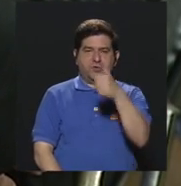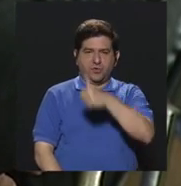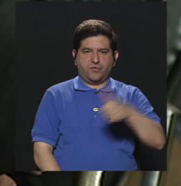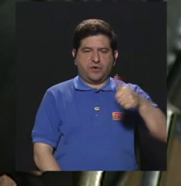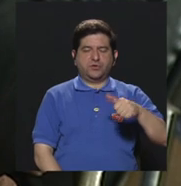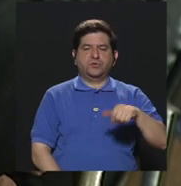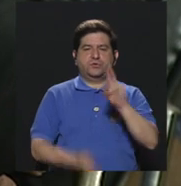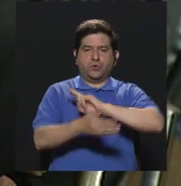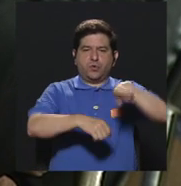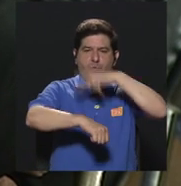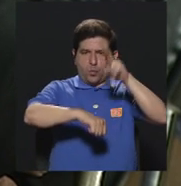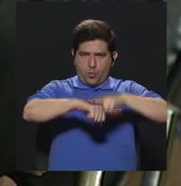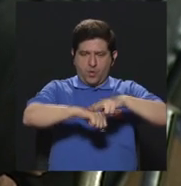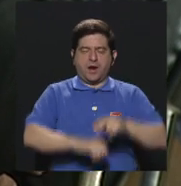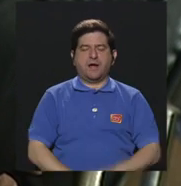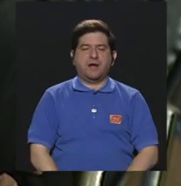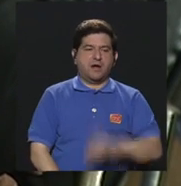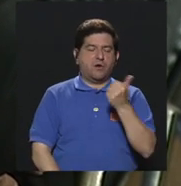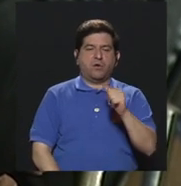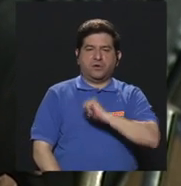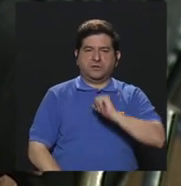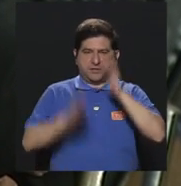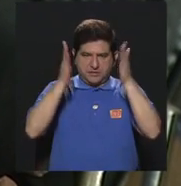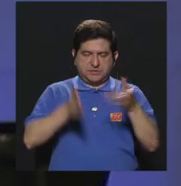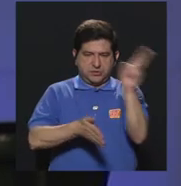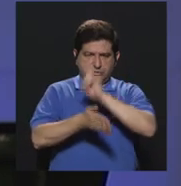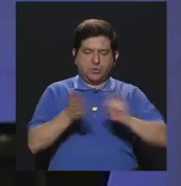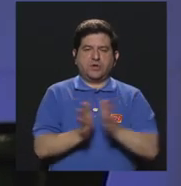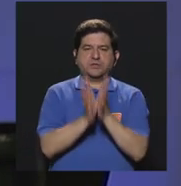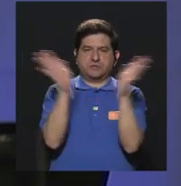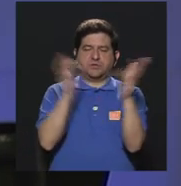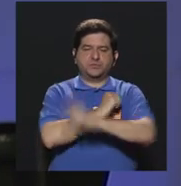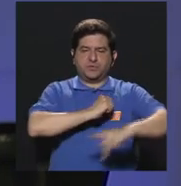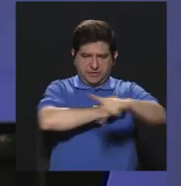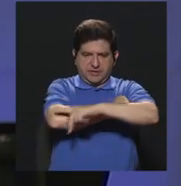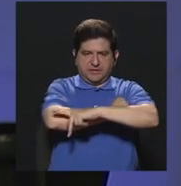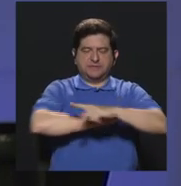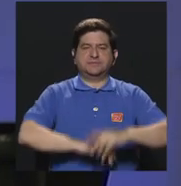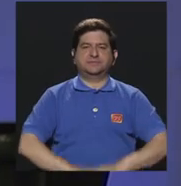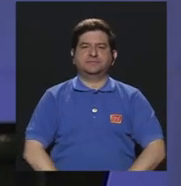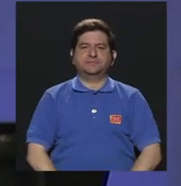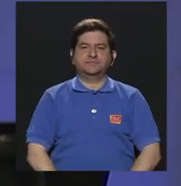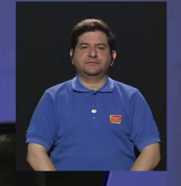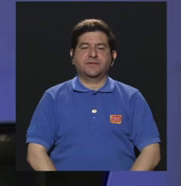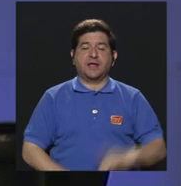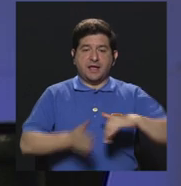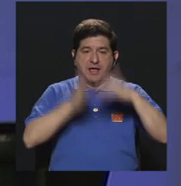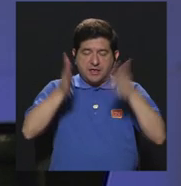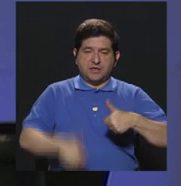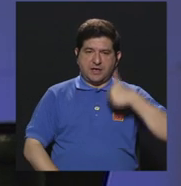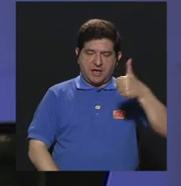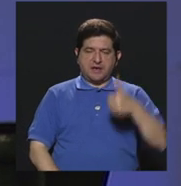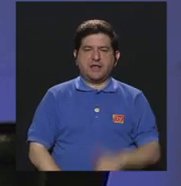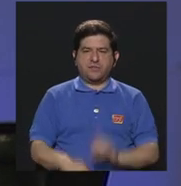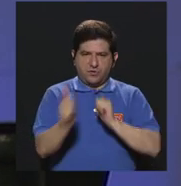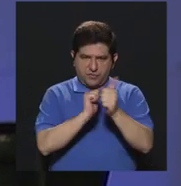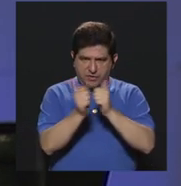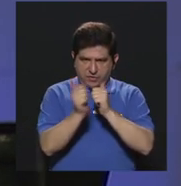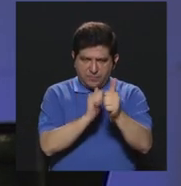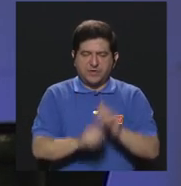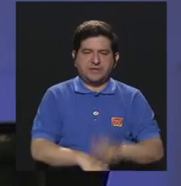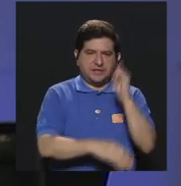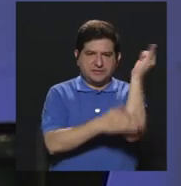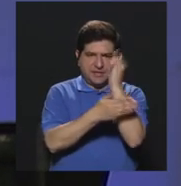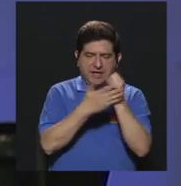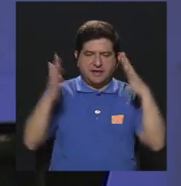Universidad Nacional de Costa Rica, y a otras autoridades de universidades públicas de nuestro país, a los estudiantes ganadores del Certamen Estudiantil de